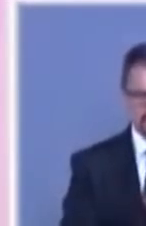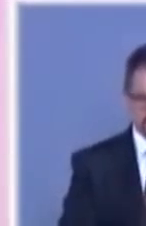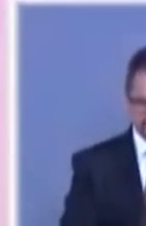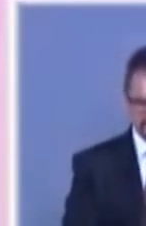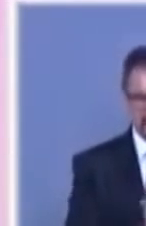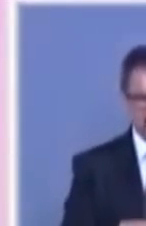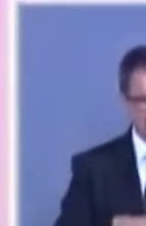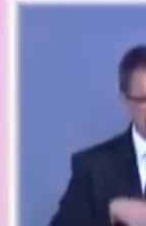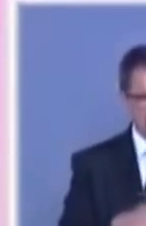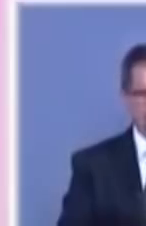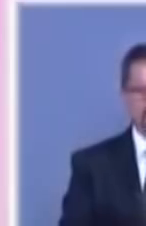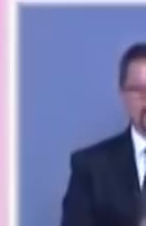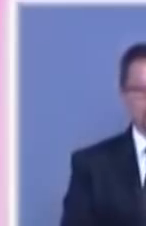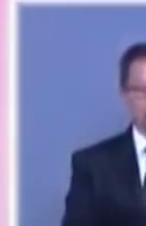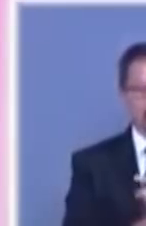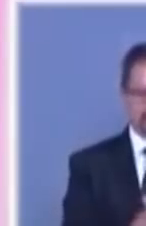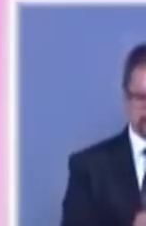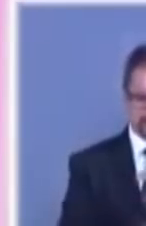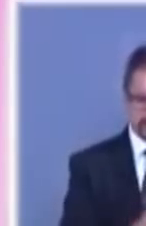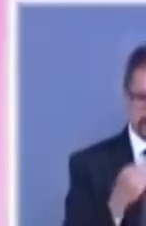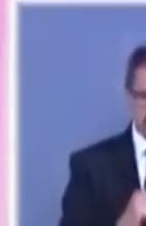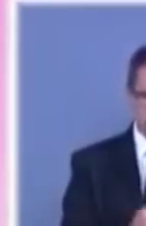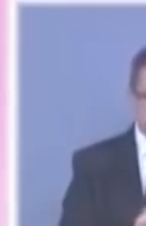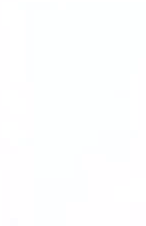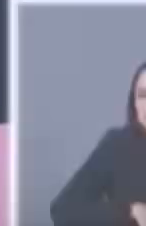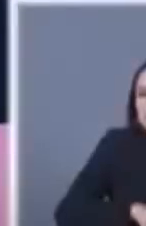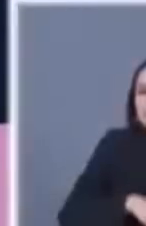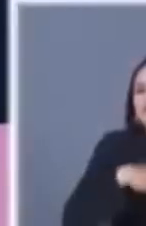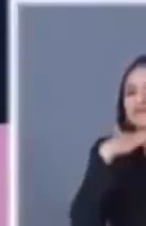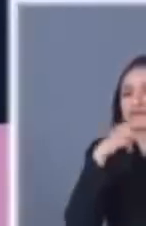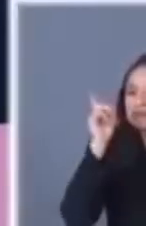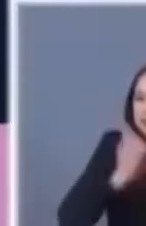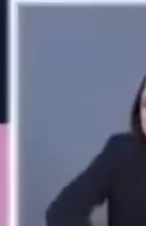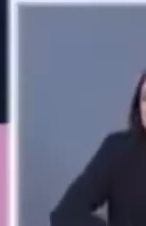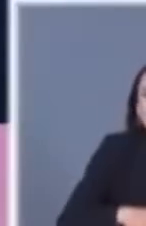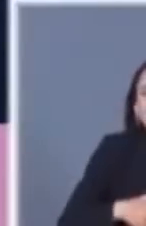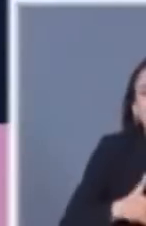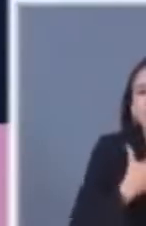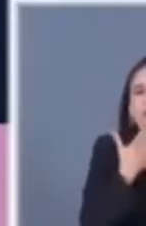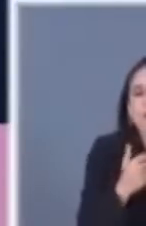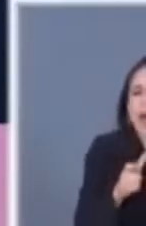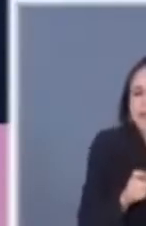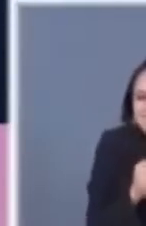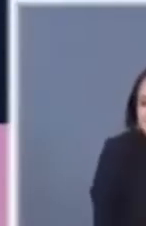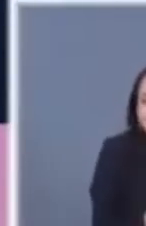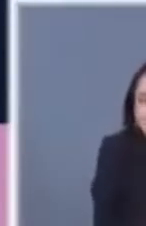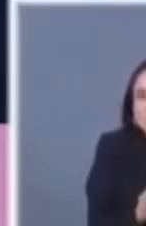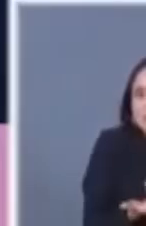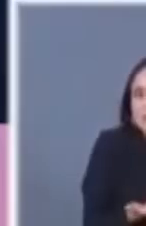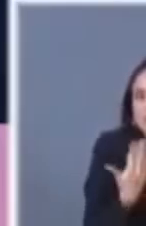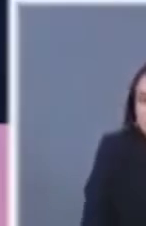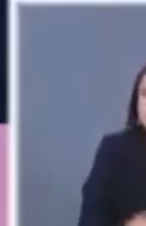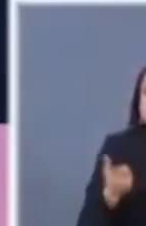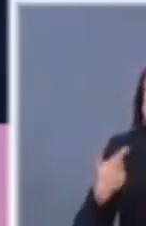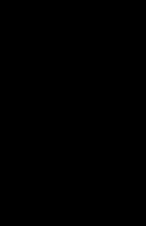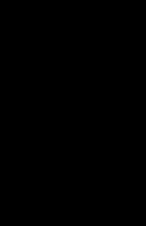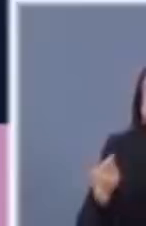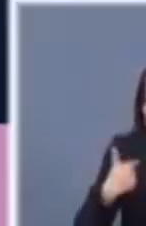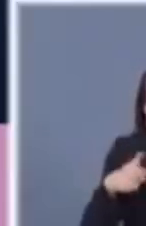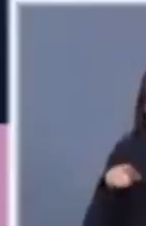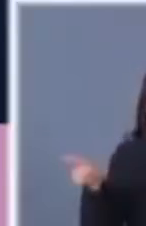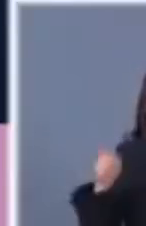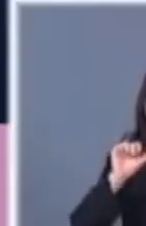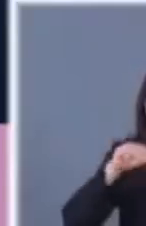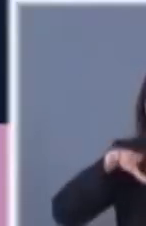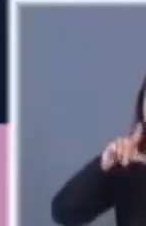adelante. Esta confrontación es bastante lamentable. Por eso yo coincido con Andrés Manuel. Es un gobernante honesto.